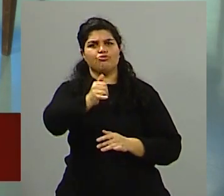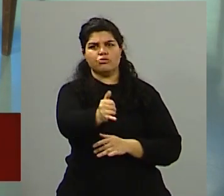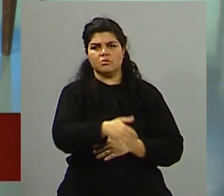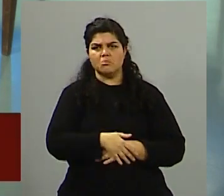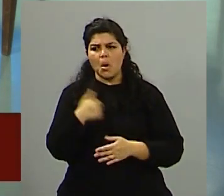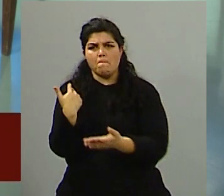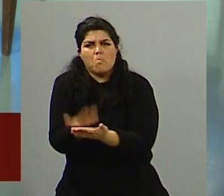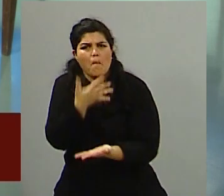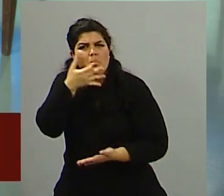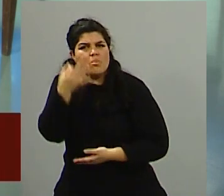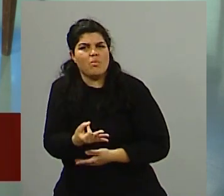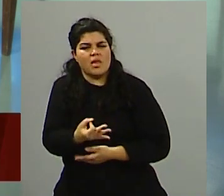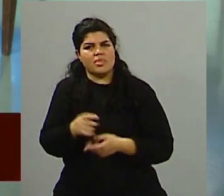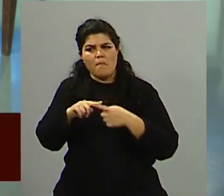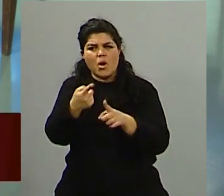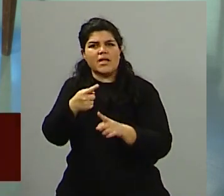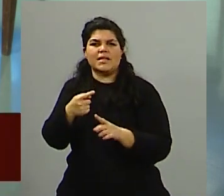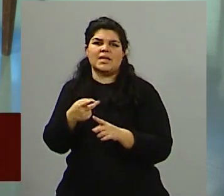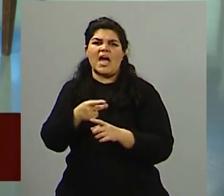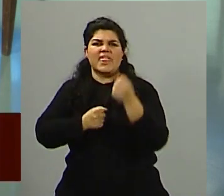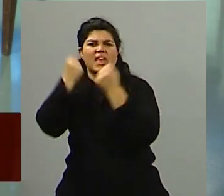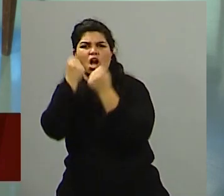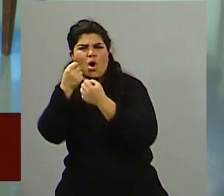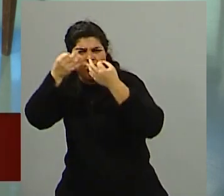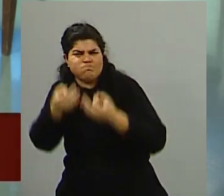Claro. Todo, hasta Massa, que